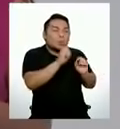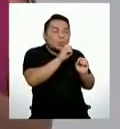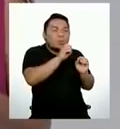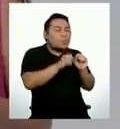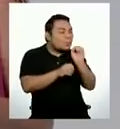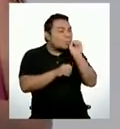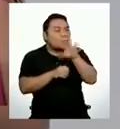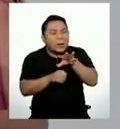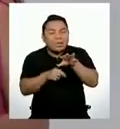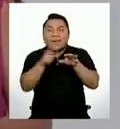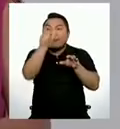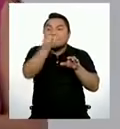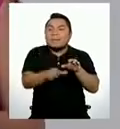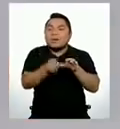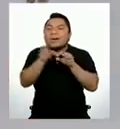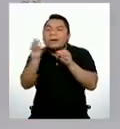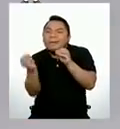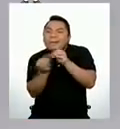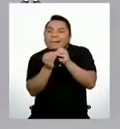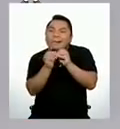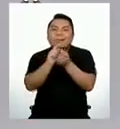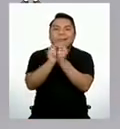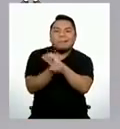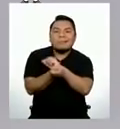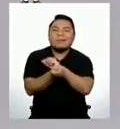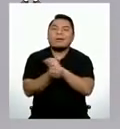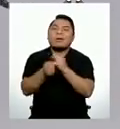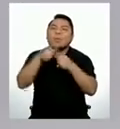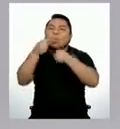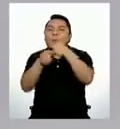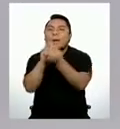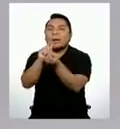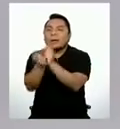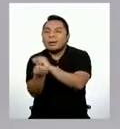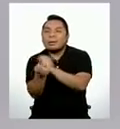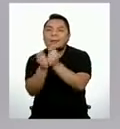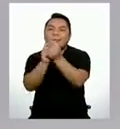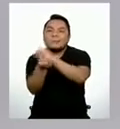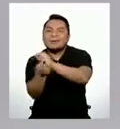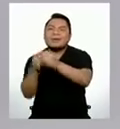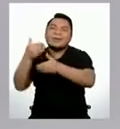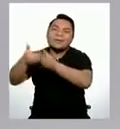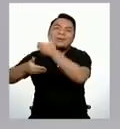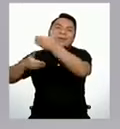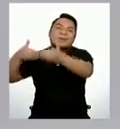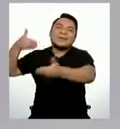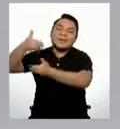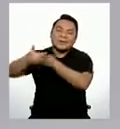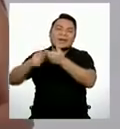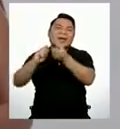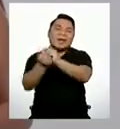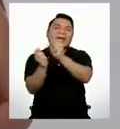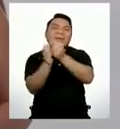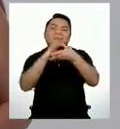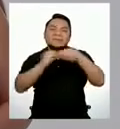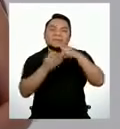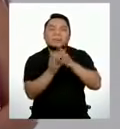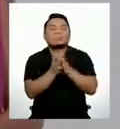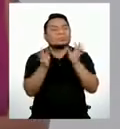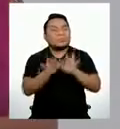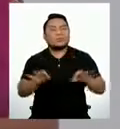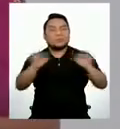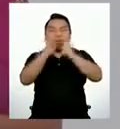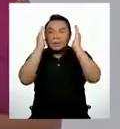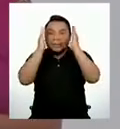va contando iba cambiando algo. El nombre de un personaje o tal vez el lugar. Por ello es muy importante prestar